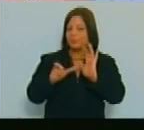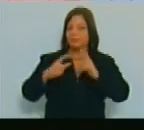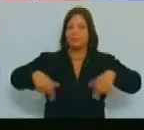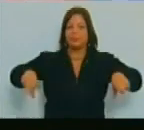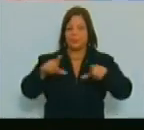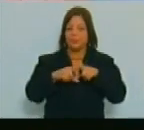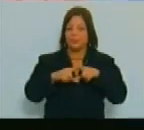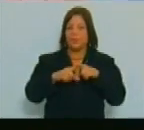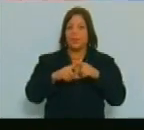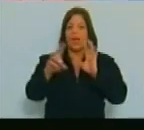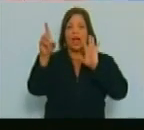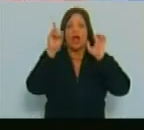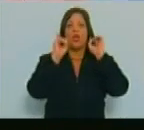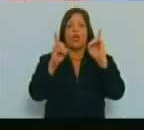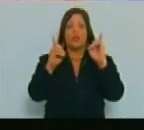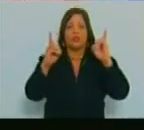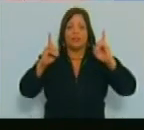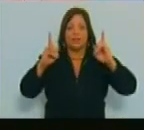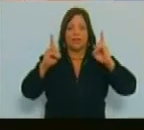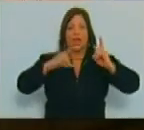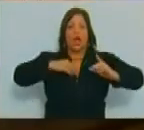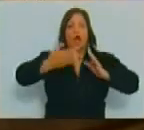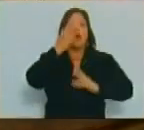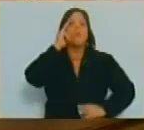de la doctrina bolivariana